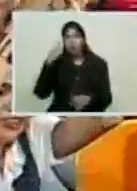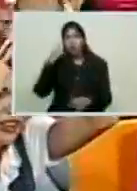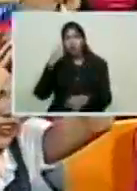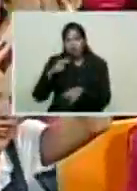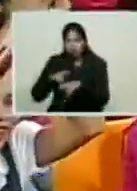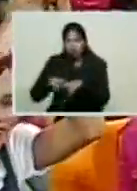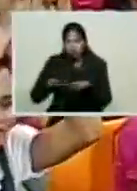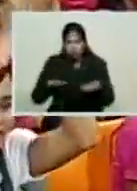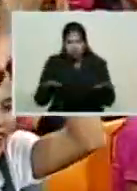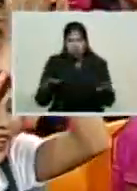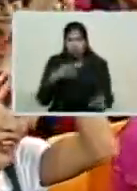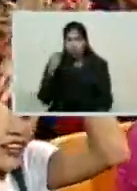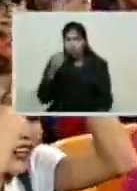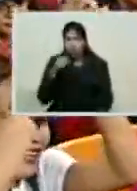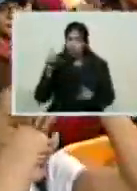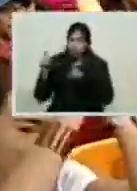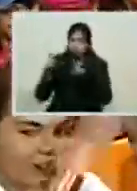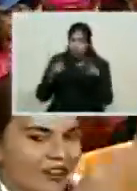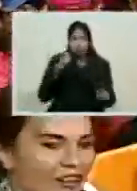Yo los llamo